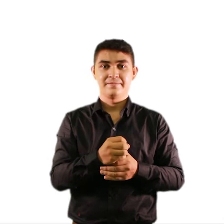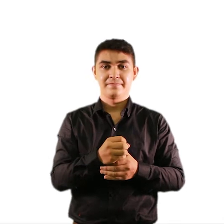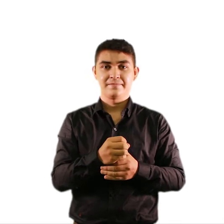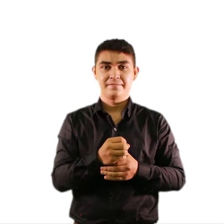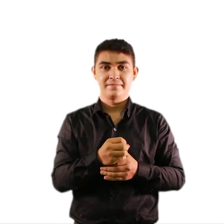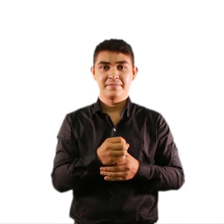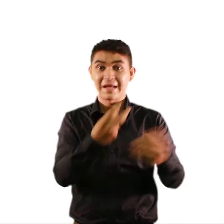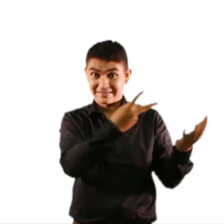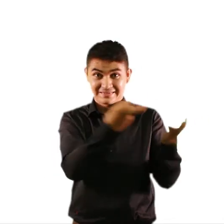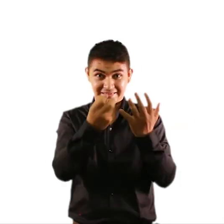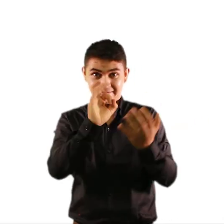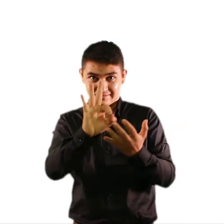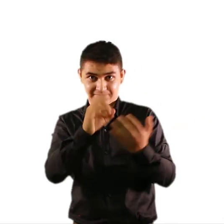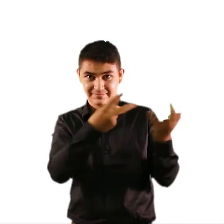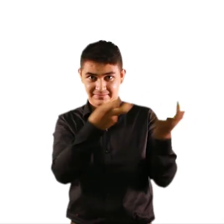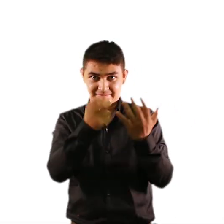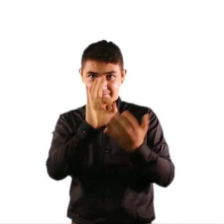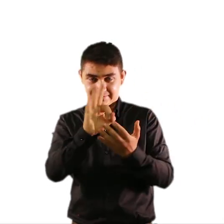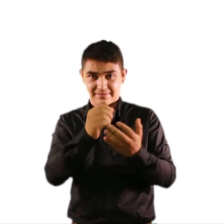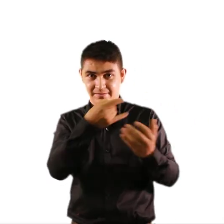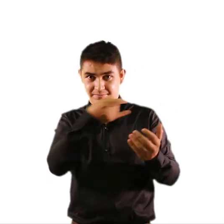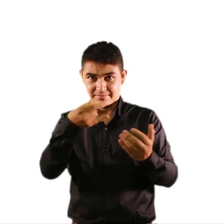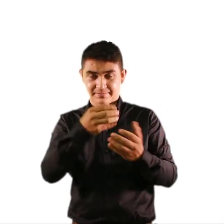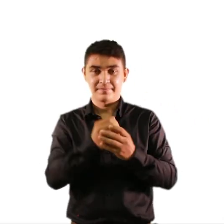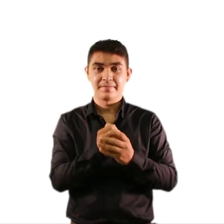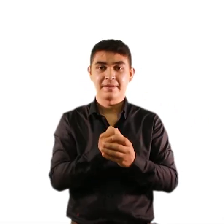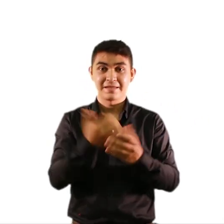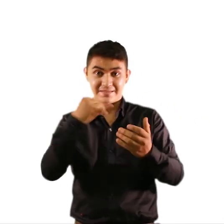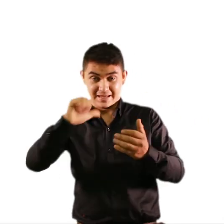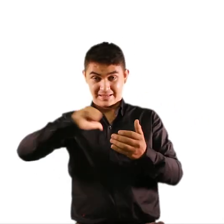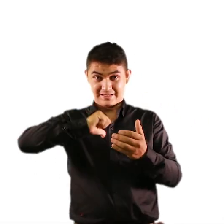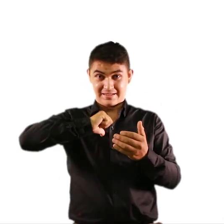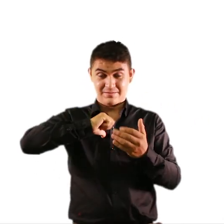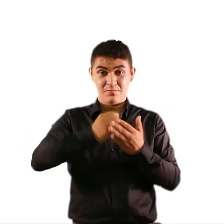Ya tenemos el b cuadrado